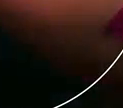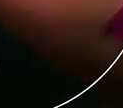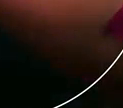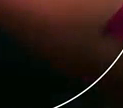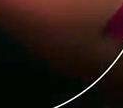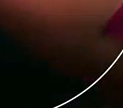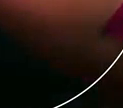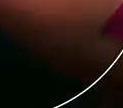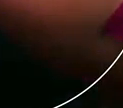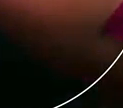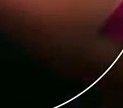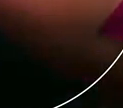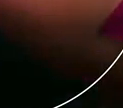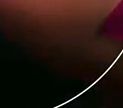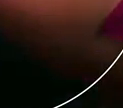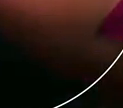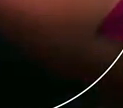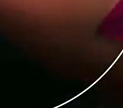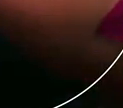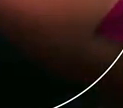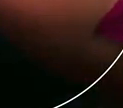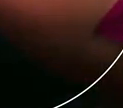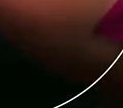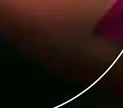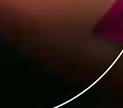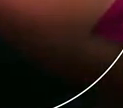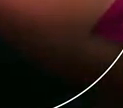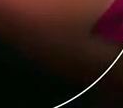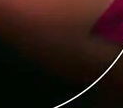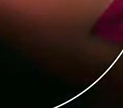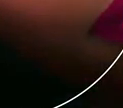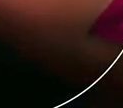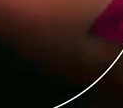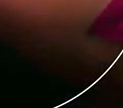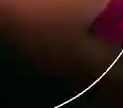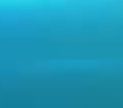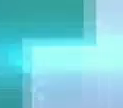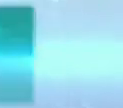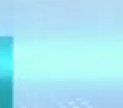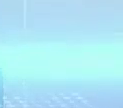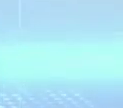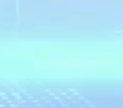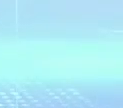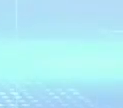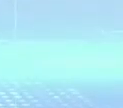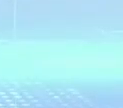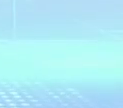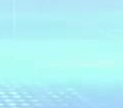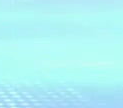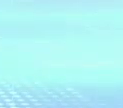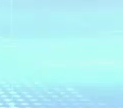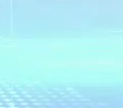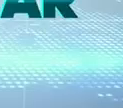una mínima inversión, podrás crear tu propia tienda virtual gratis.